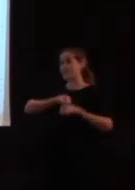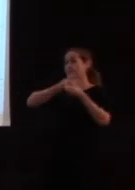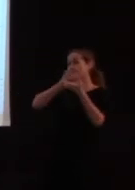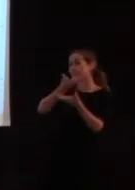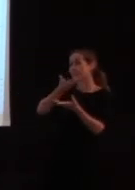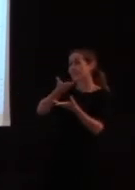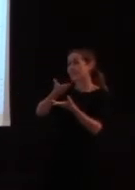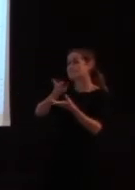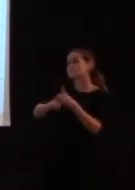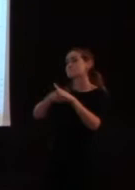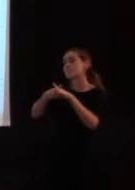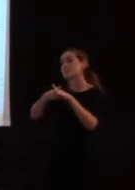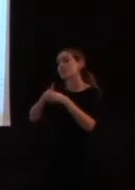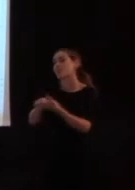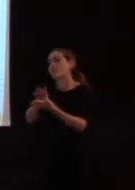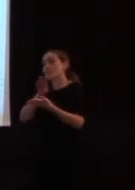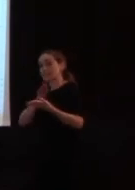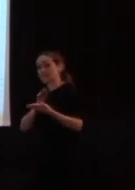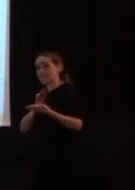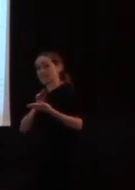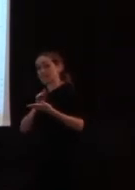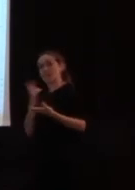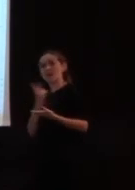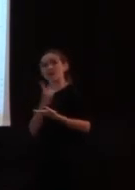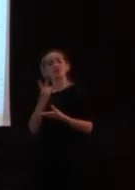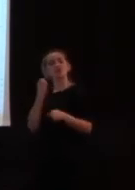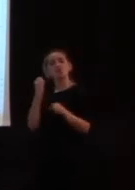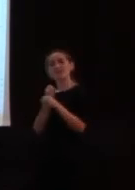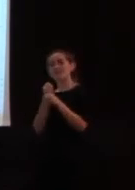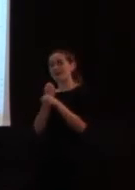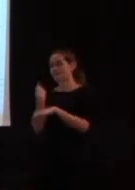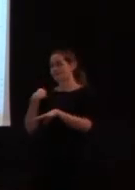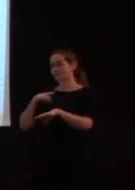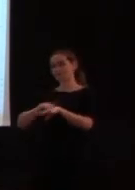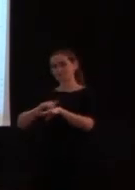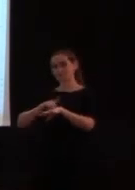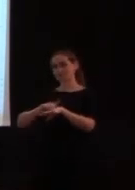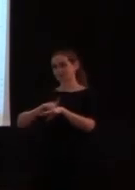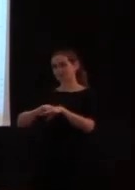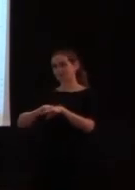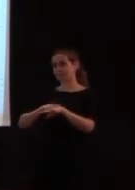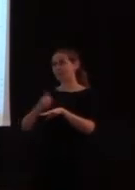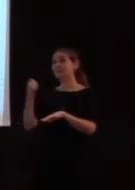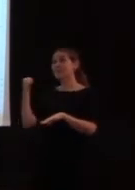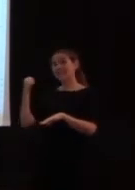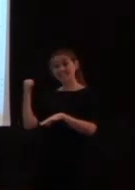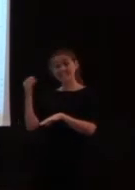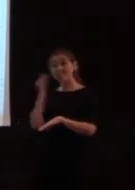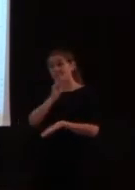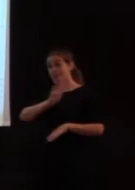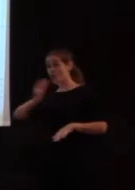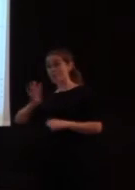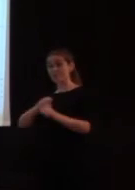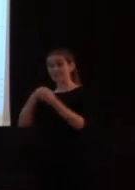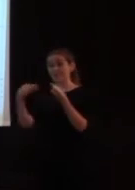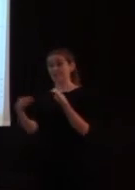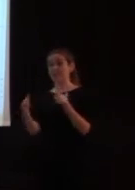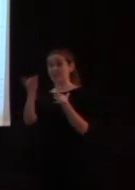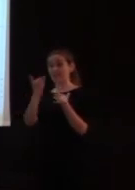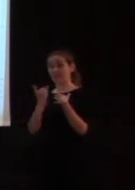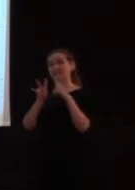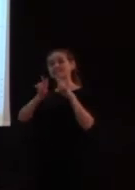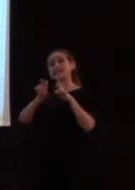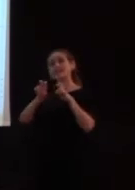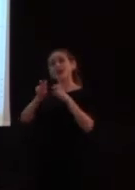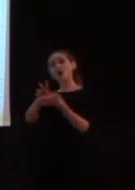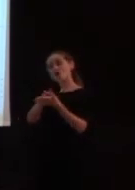de comprensión. Siempre. Y este es uno de los mejores, yo creo que es uno de los mejores materiales que tenemos a mano sobre la comprensión